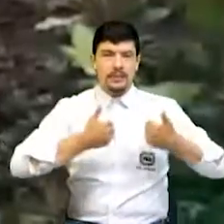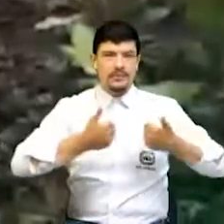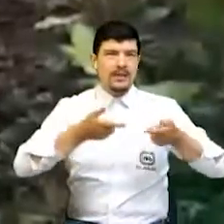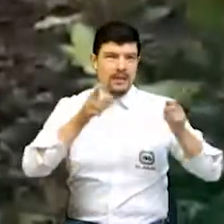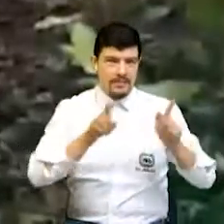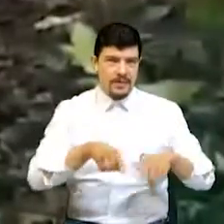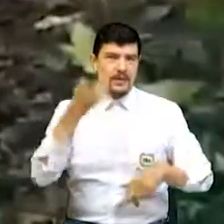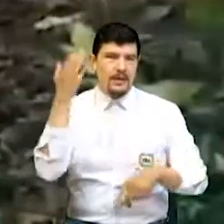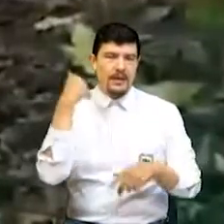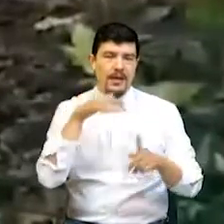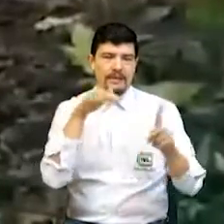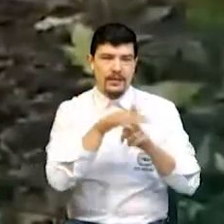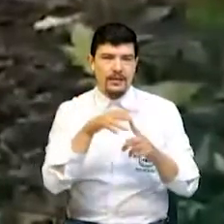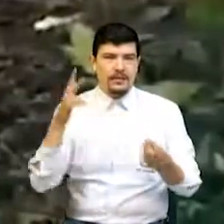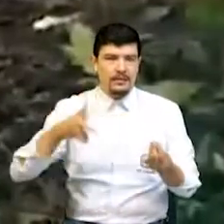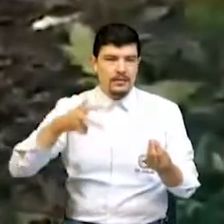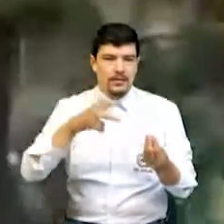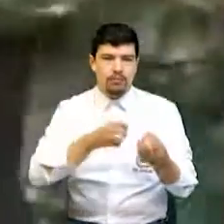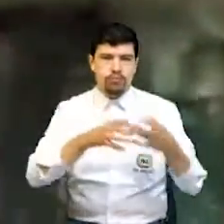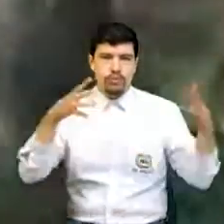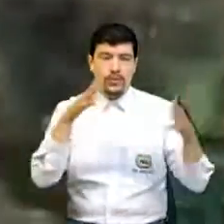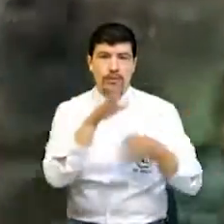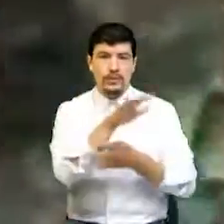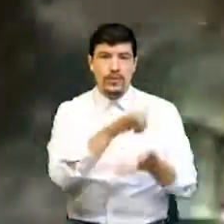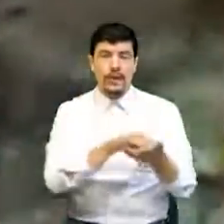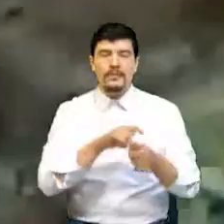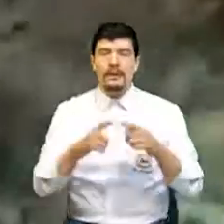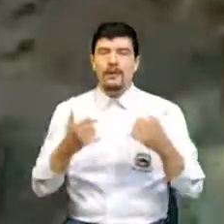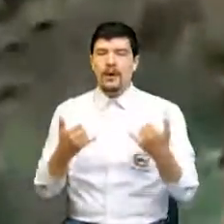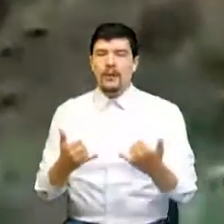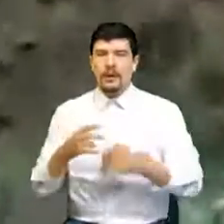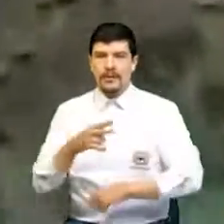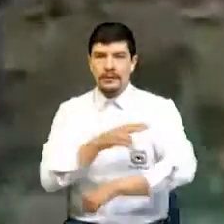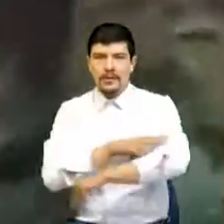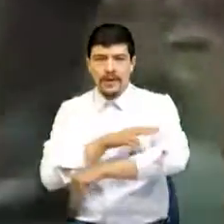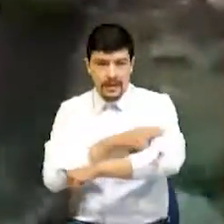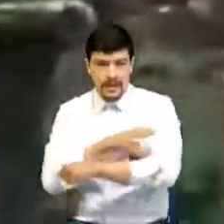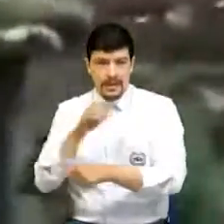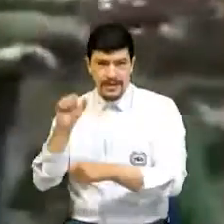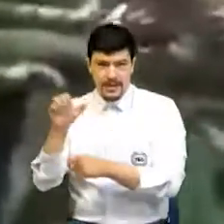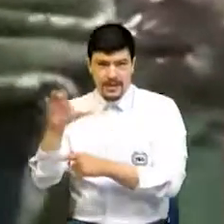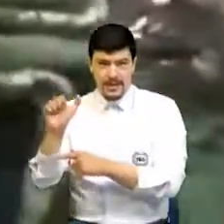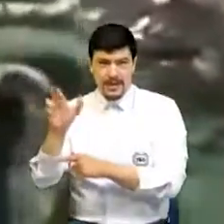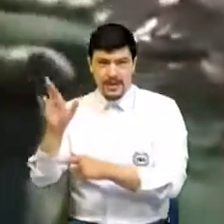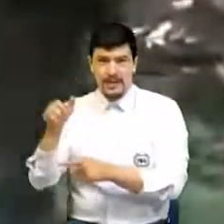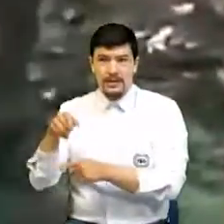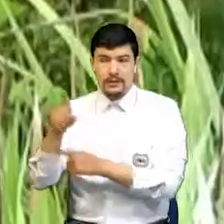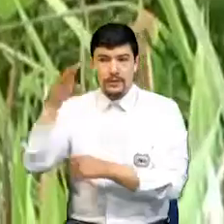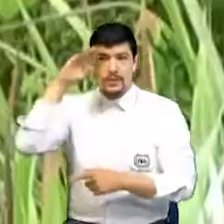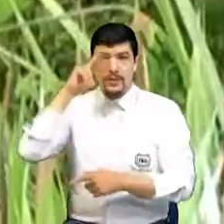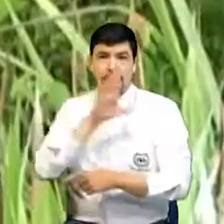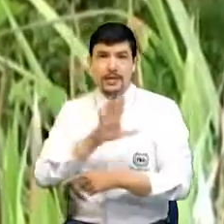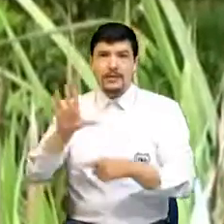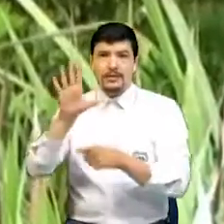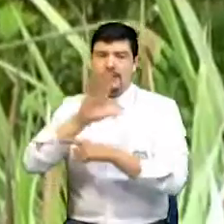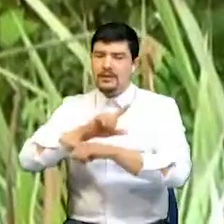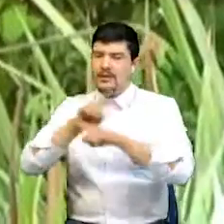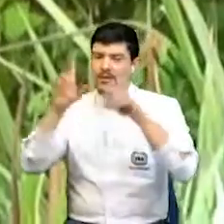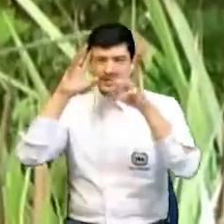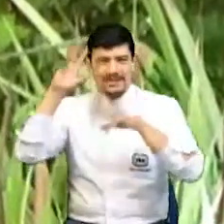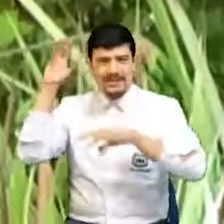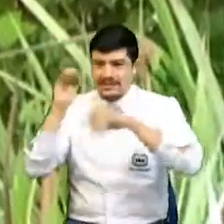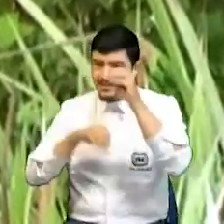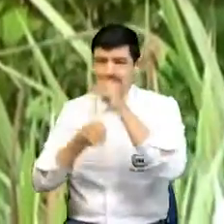resultó herido tras pisar una mina antipersonal la personería de acarí y las autoridades militares y policiales en norte de santander repudiaron este